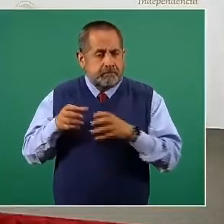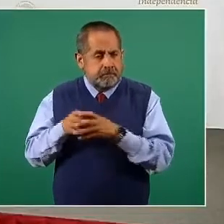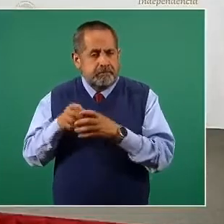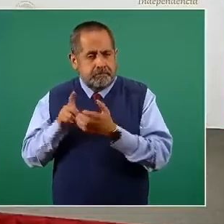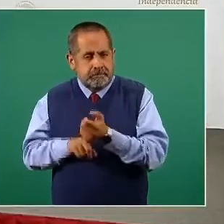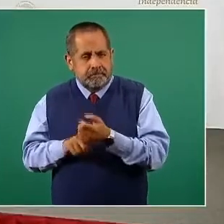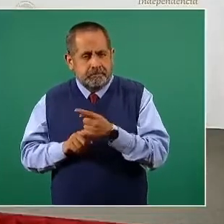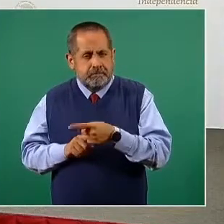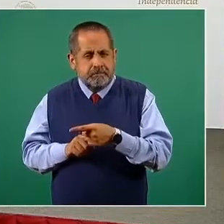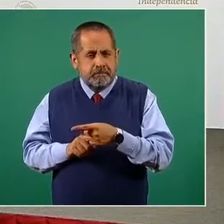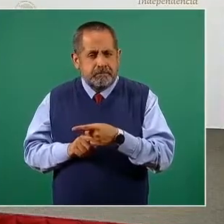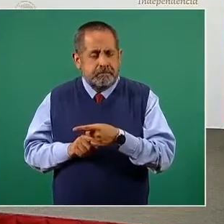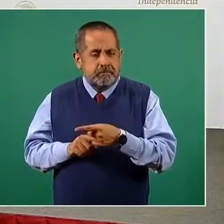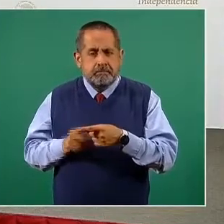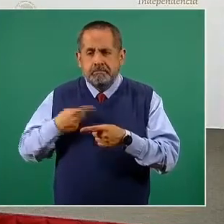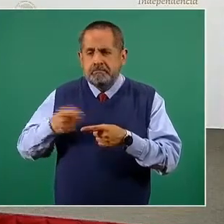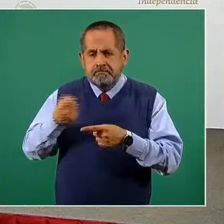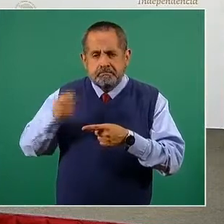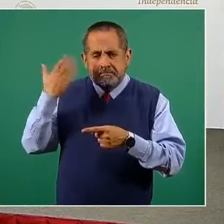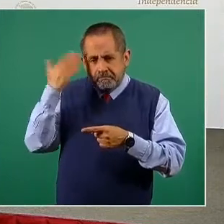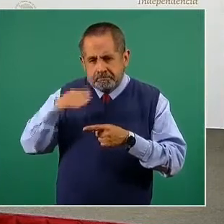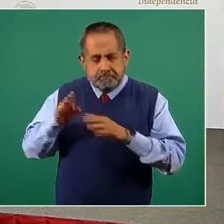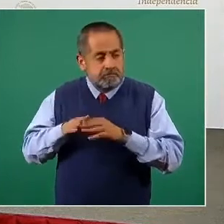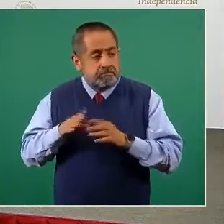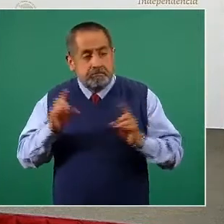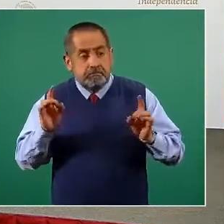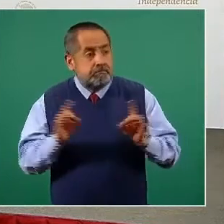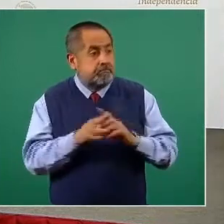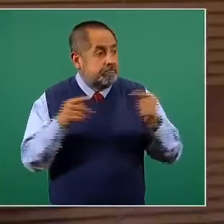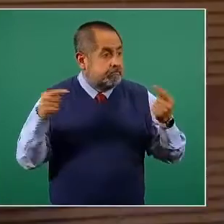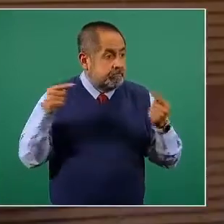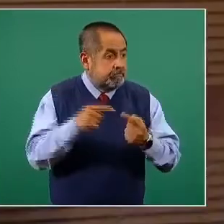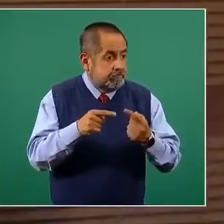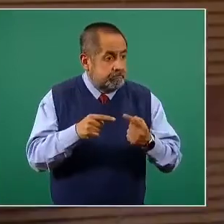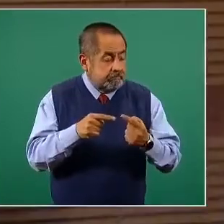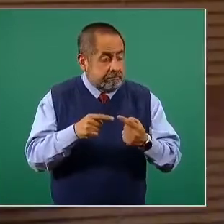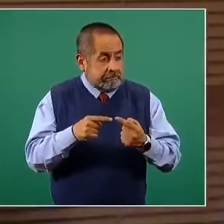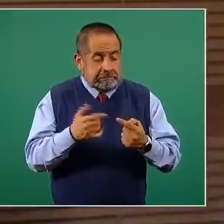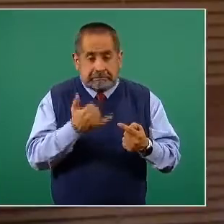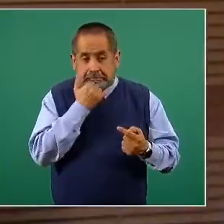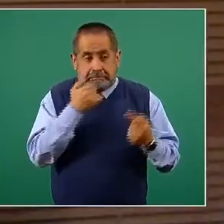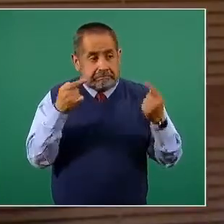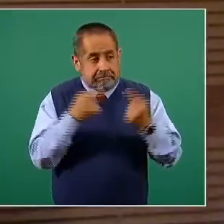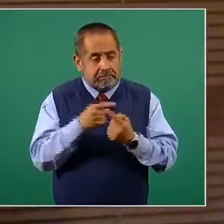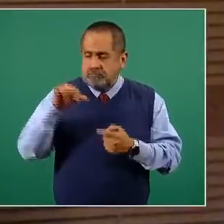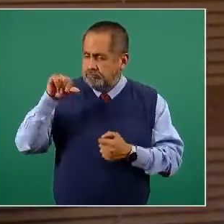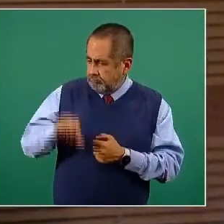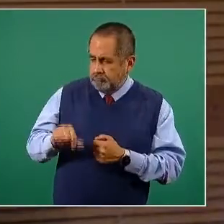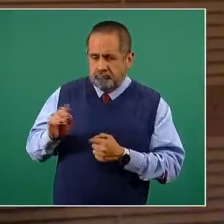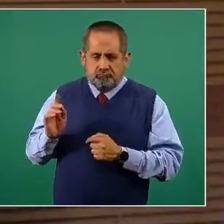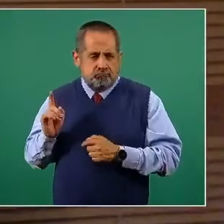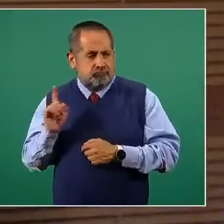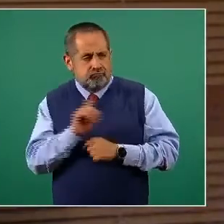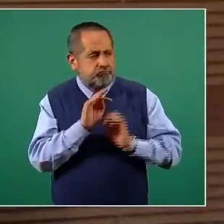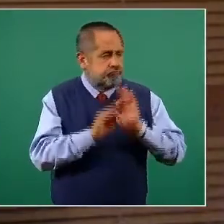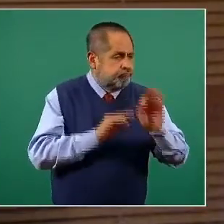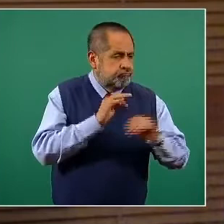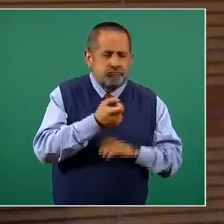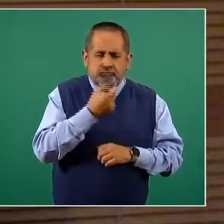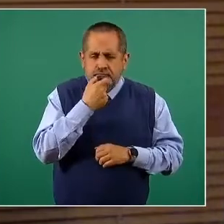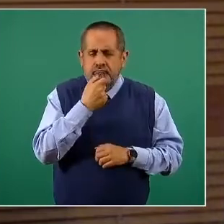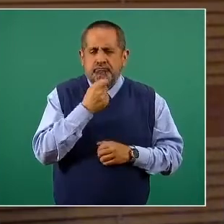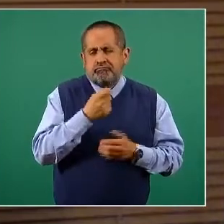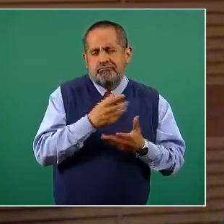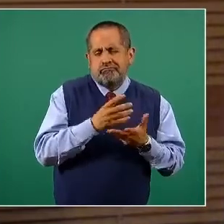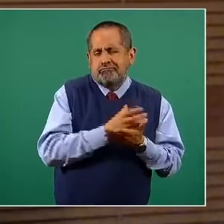en humanos capacitados como en insumos, para atender la emergencia y en su